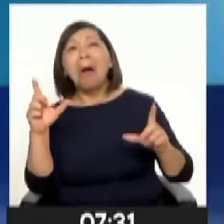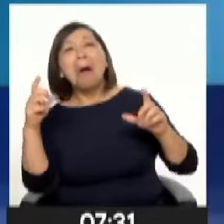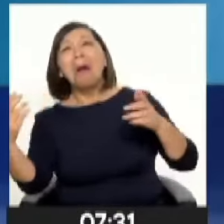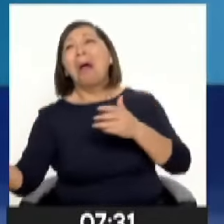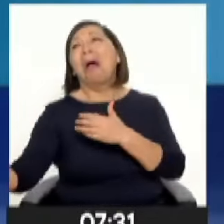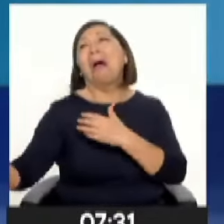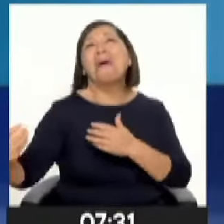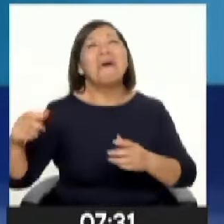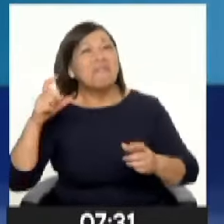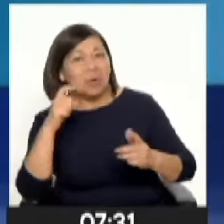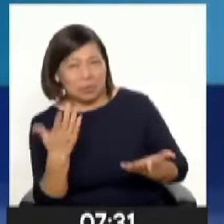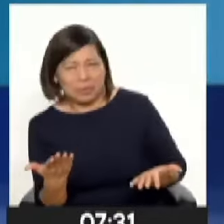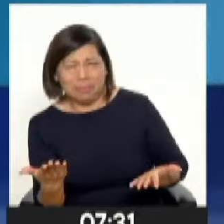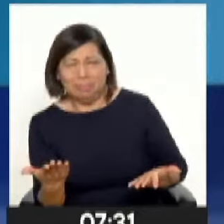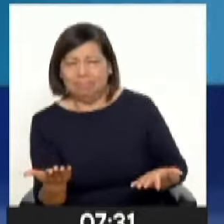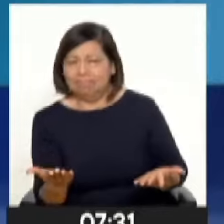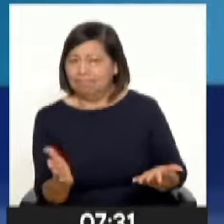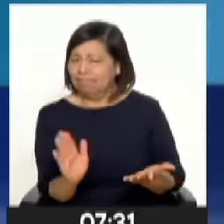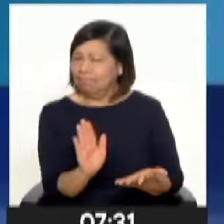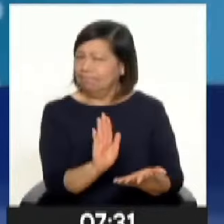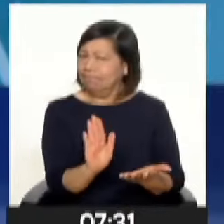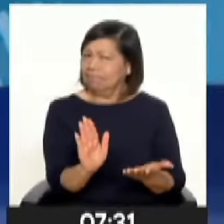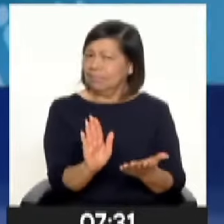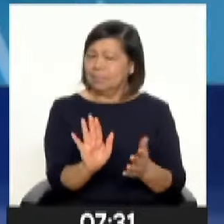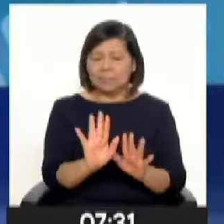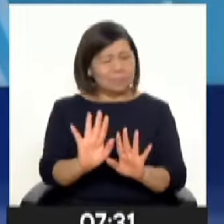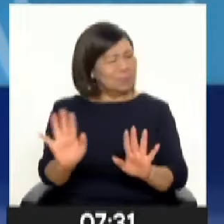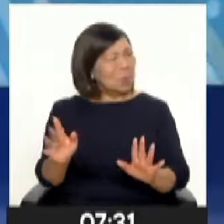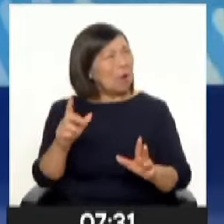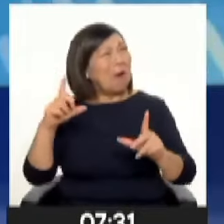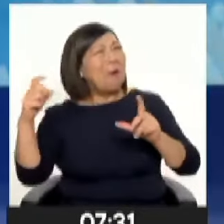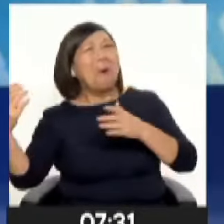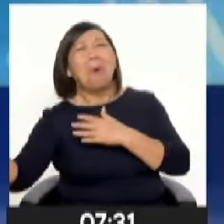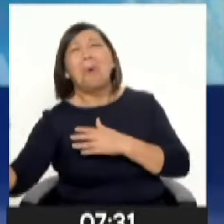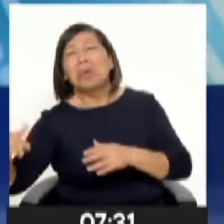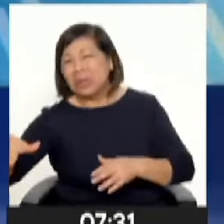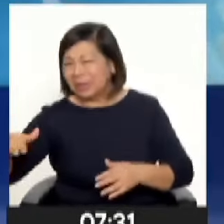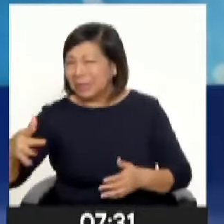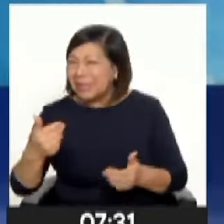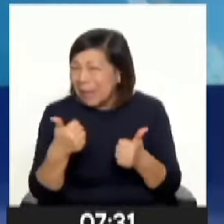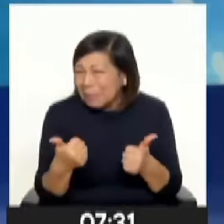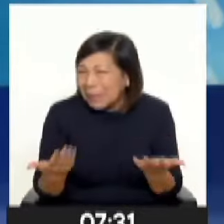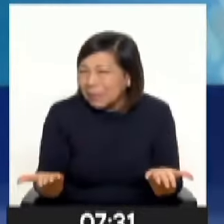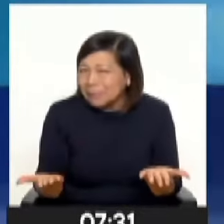niña. Y esa es mi llamada para que los políticos no utilicen esto políticamente.